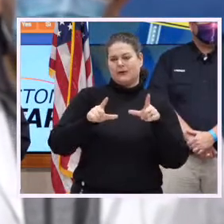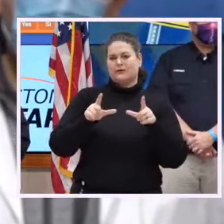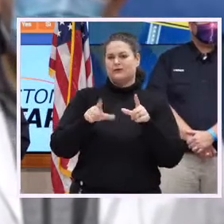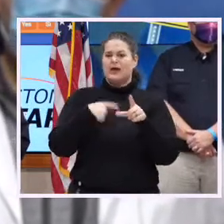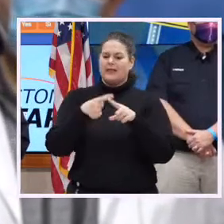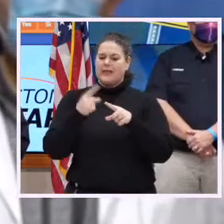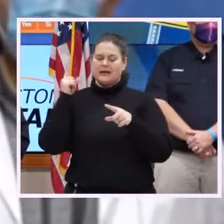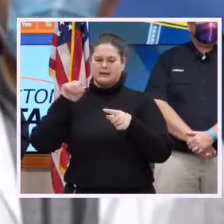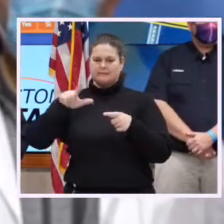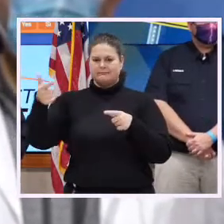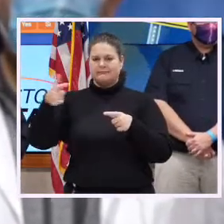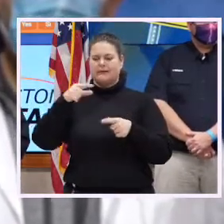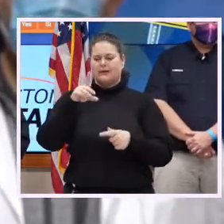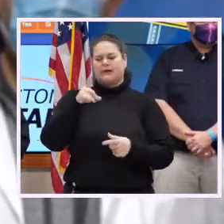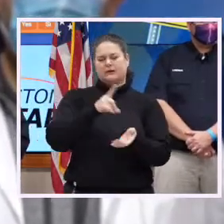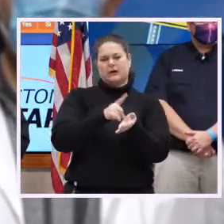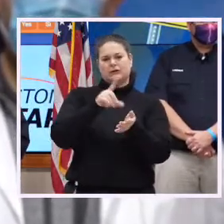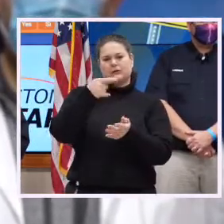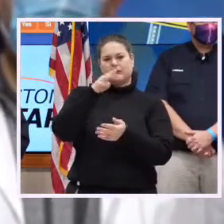Mr. Ryan.